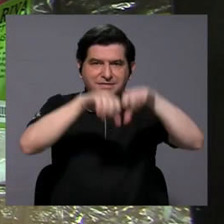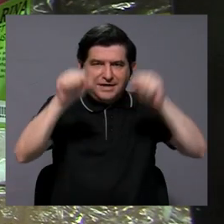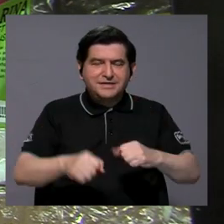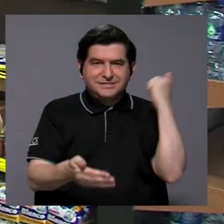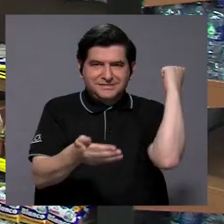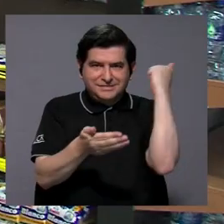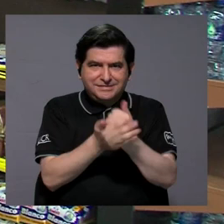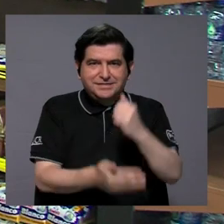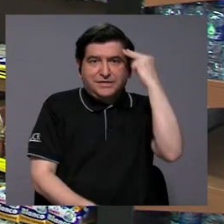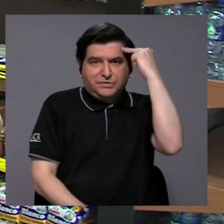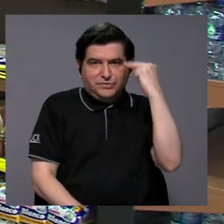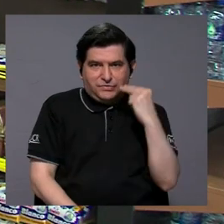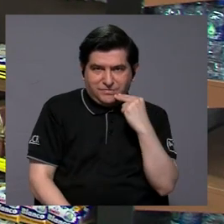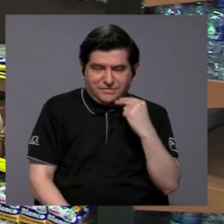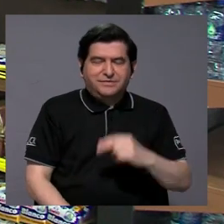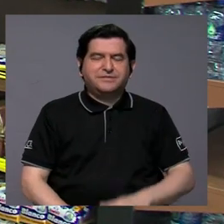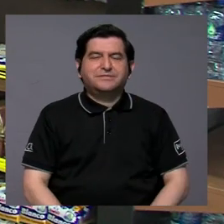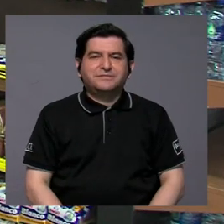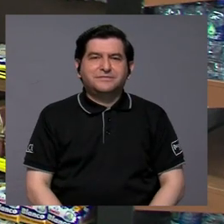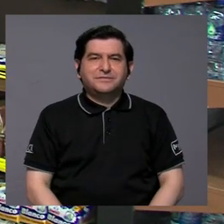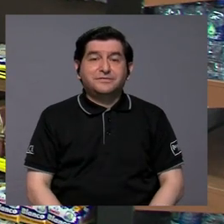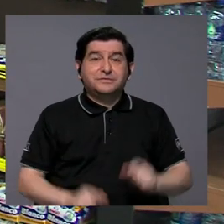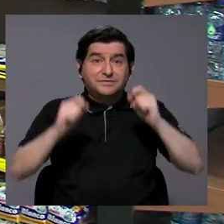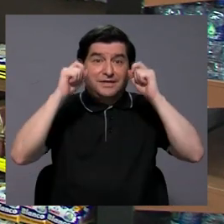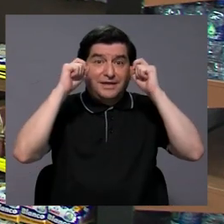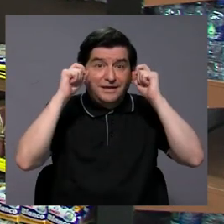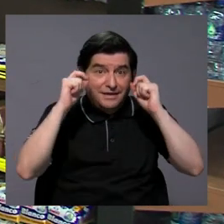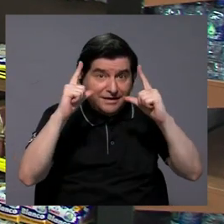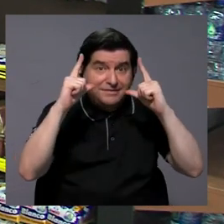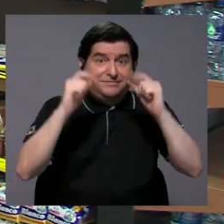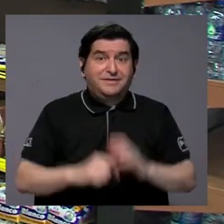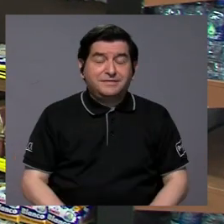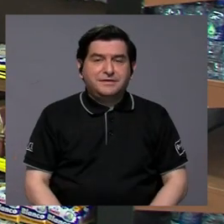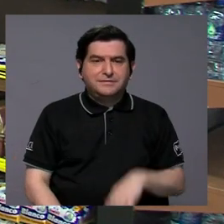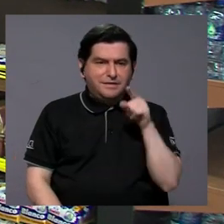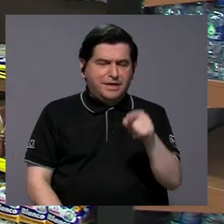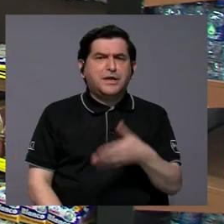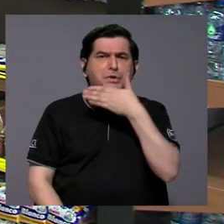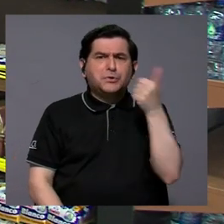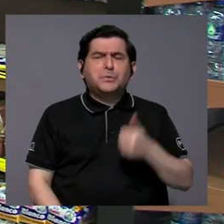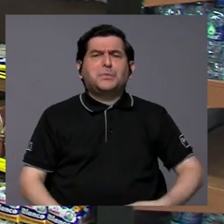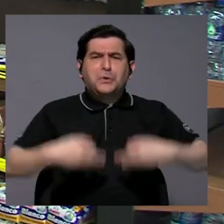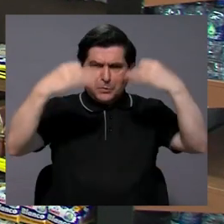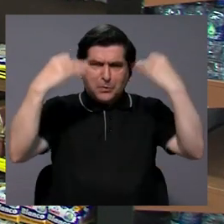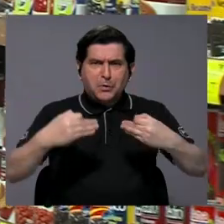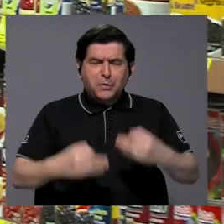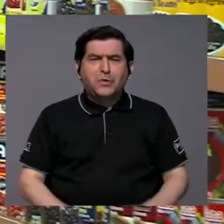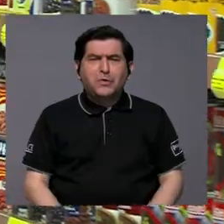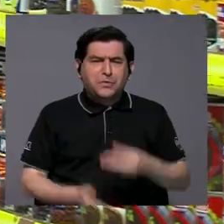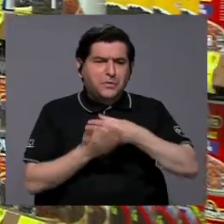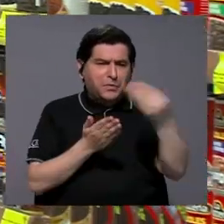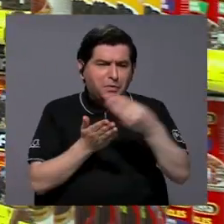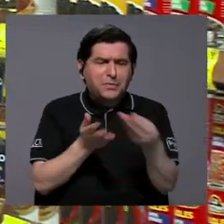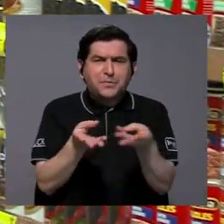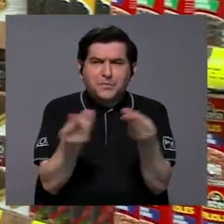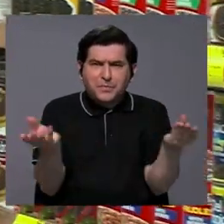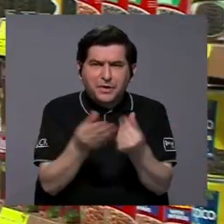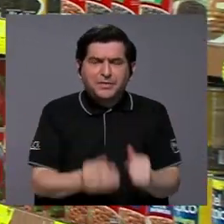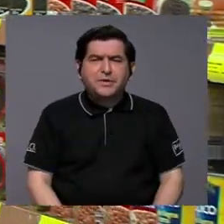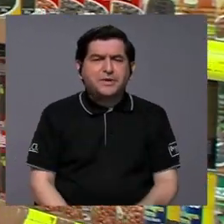de sellos octogonales de advertencia tomaron las mejores decisiones al comprar